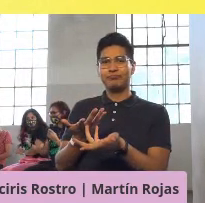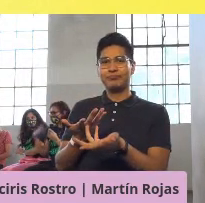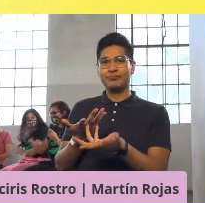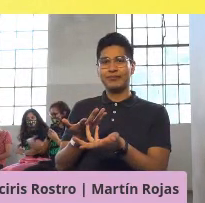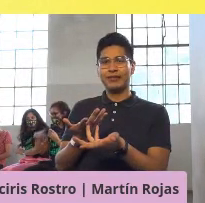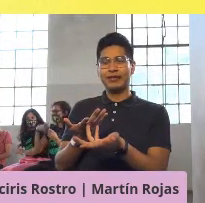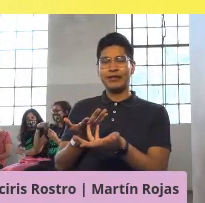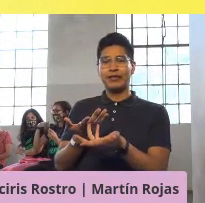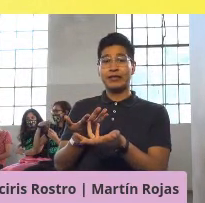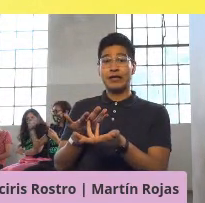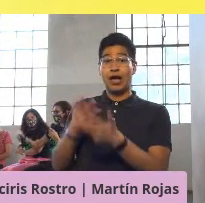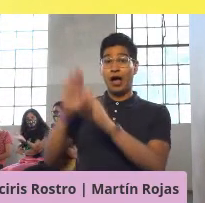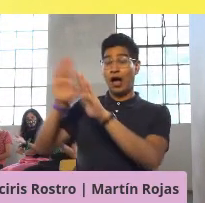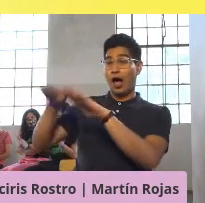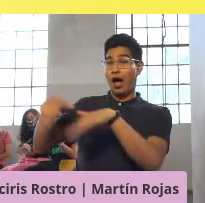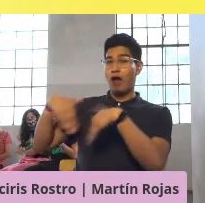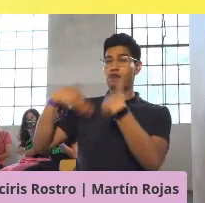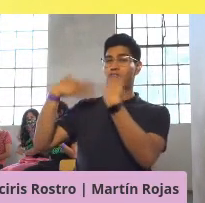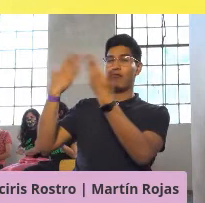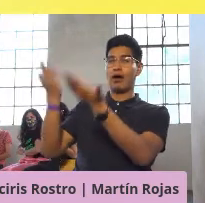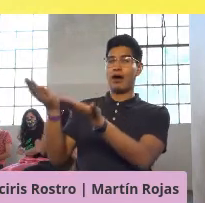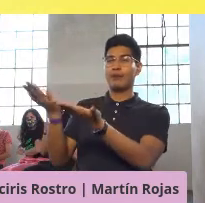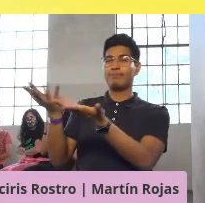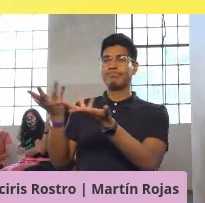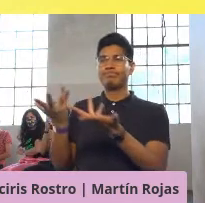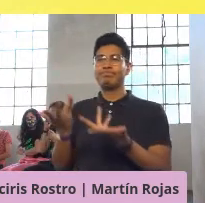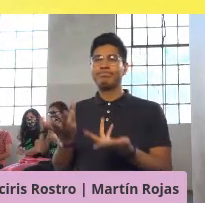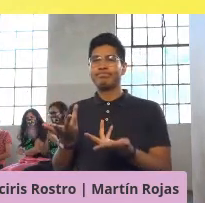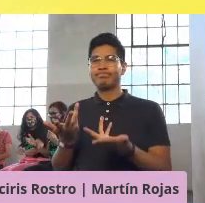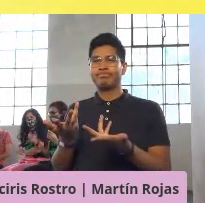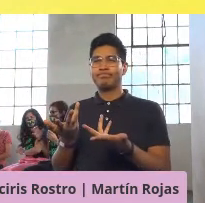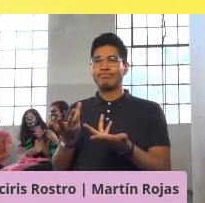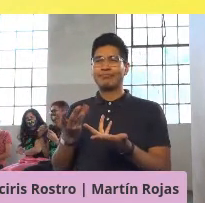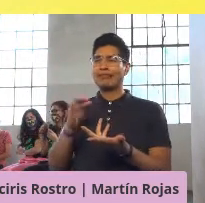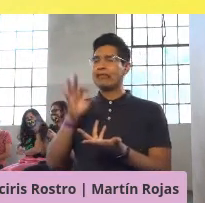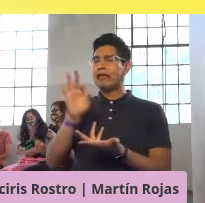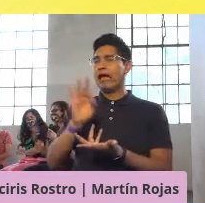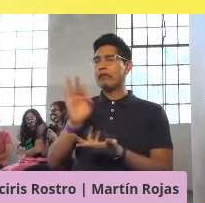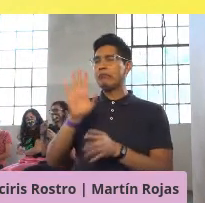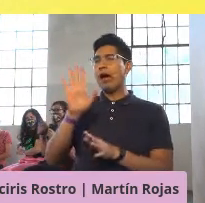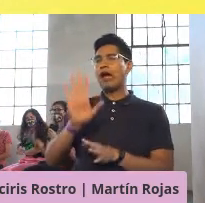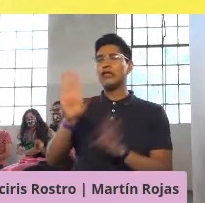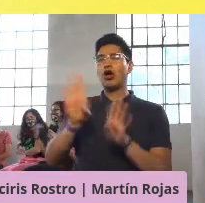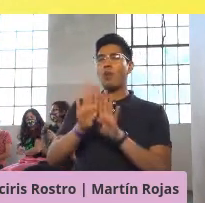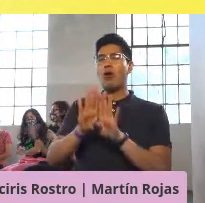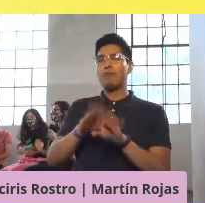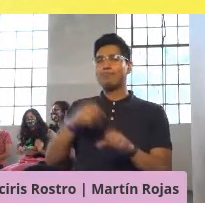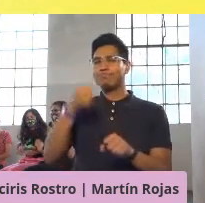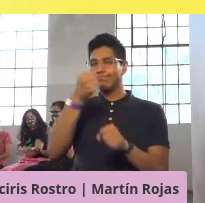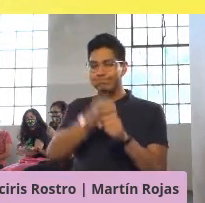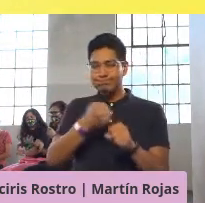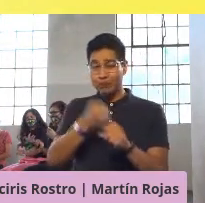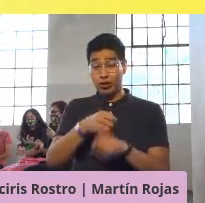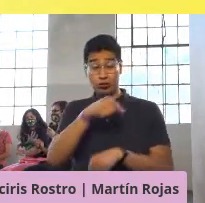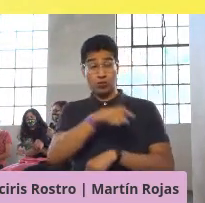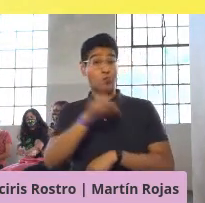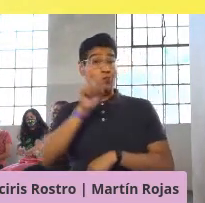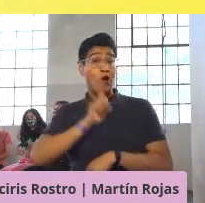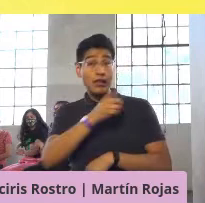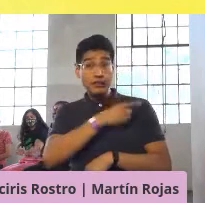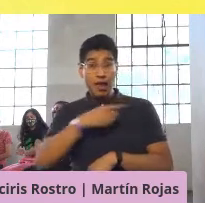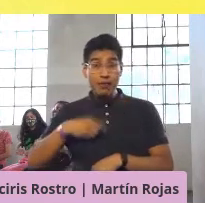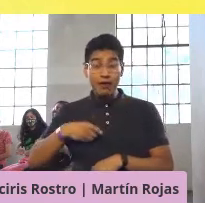de enfrentarnos a esos, pues sí, esos mandatos, ¿no? O sea, o esos arquetipos de cómo las mujeres deben